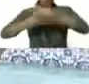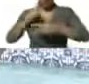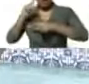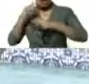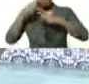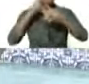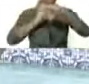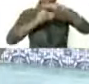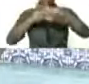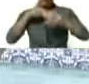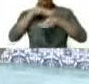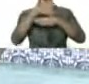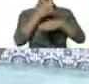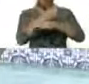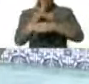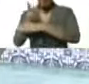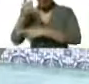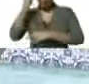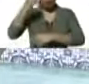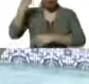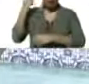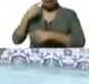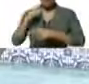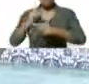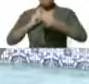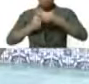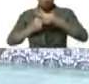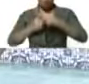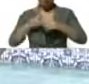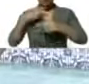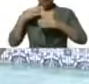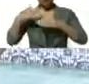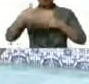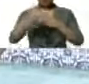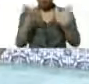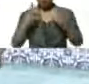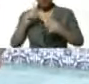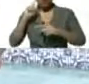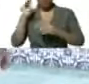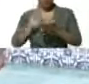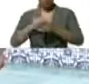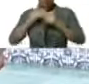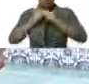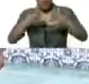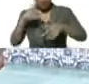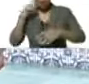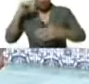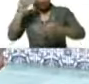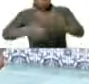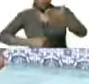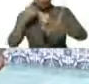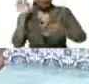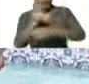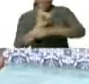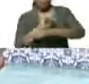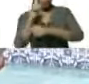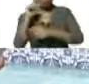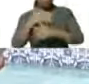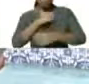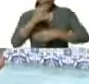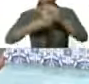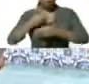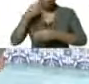inició el día de ayer, el pesquisaje masivo de aplicación con este 1.000.000 de pruebas rápidas que hemos recibido de